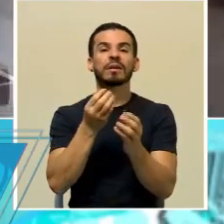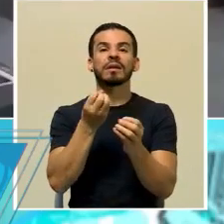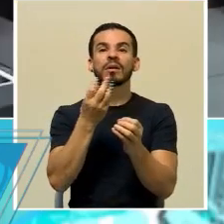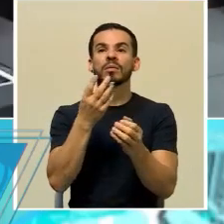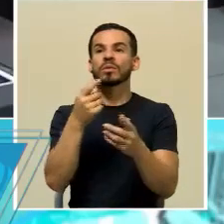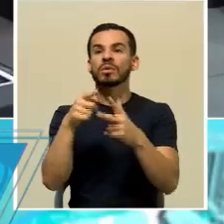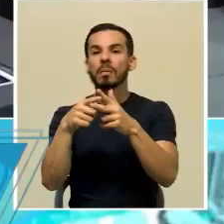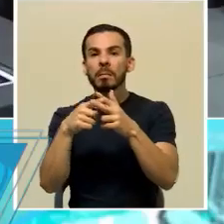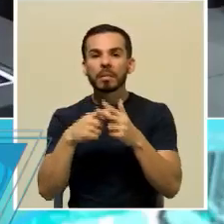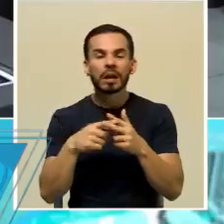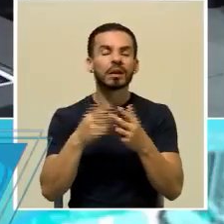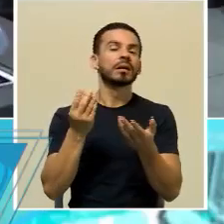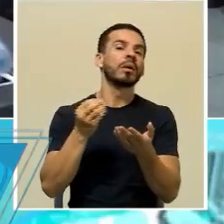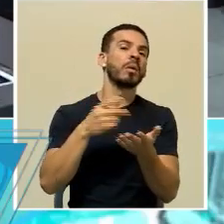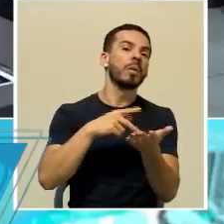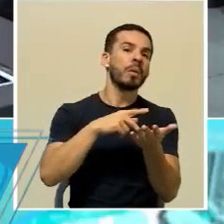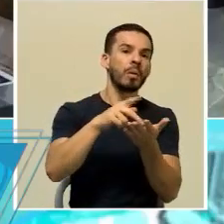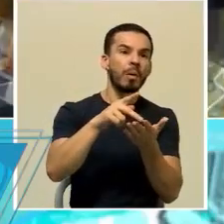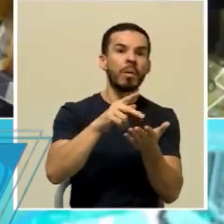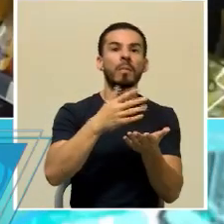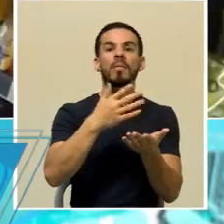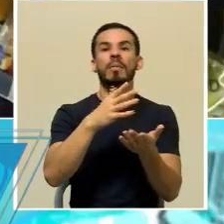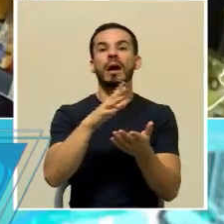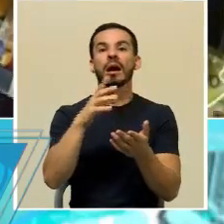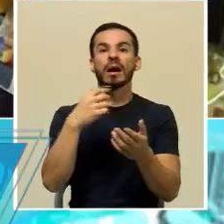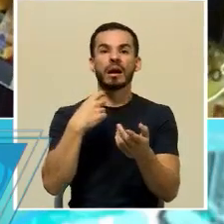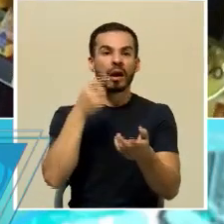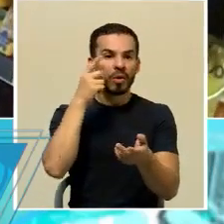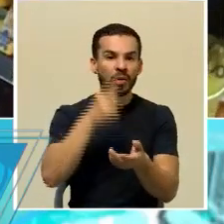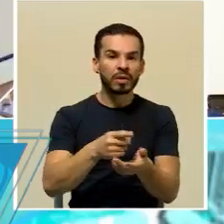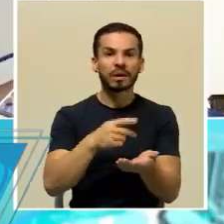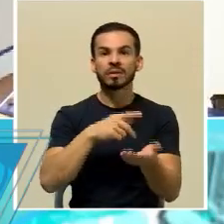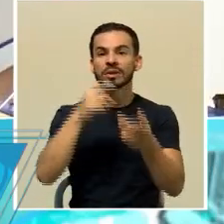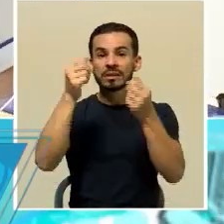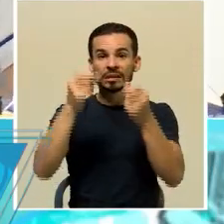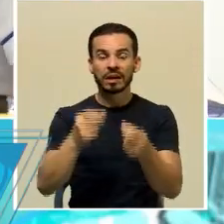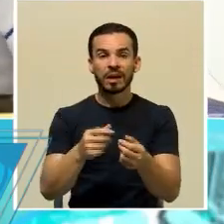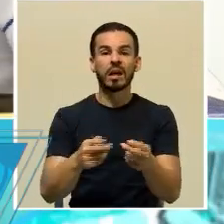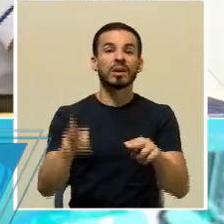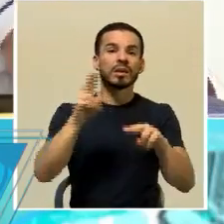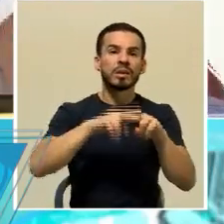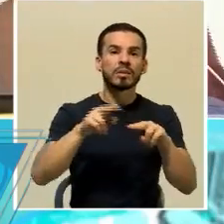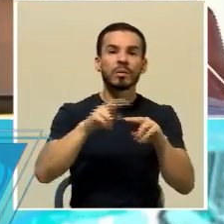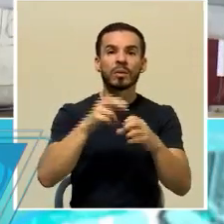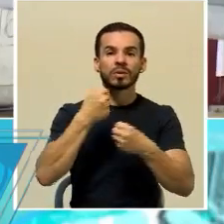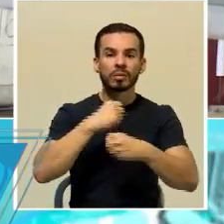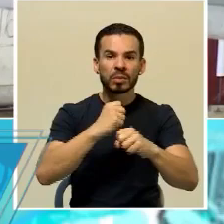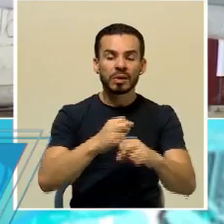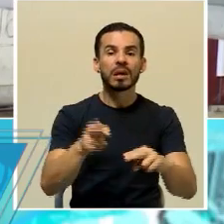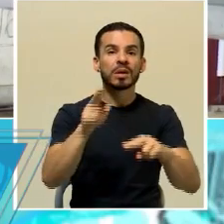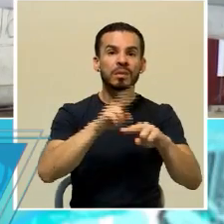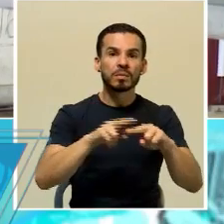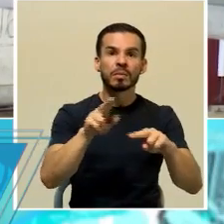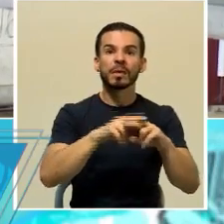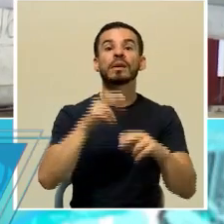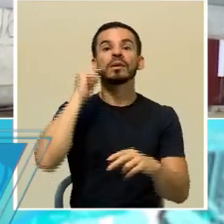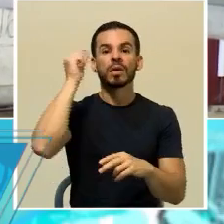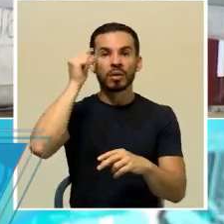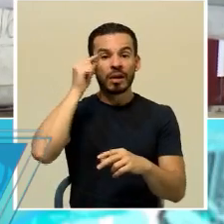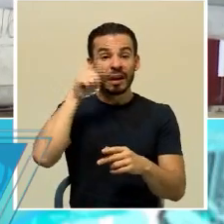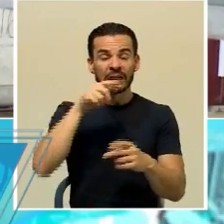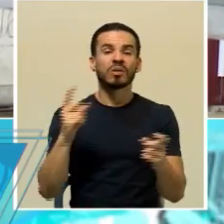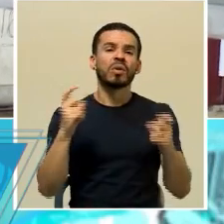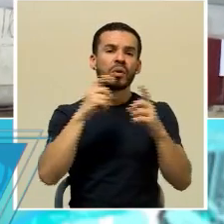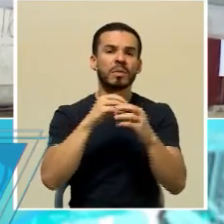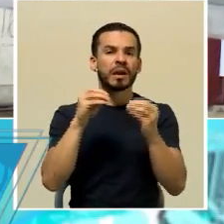a créditos, a pagar las planillas que tienen, las obligaciones, impuestos municipales, impuestos del Estado, y bueno, esto podría